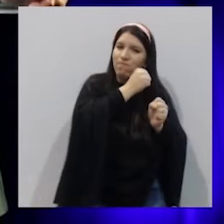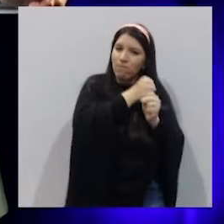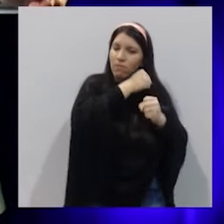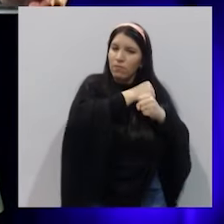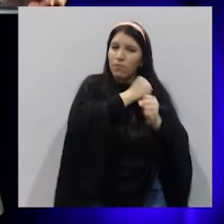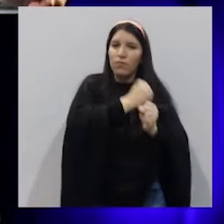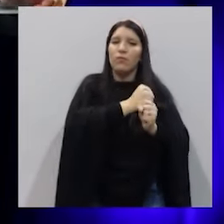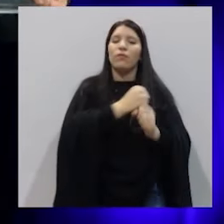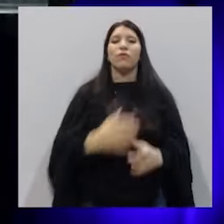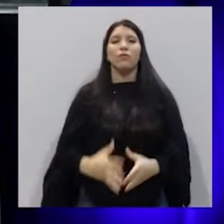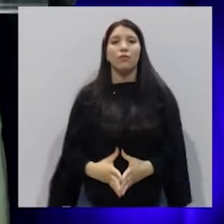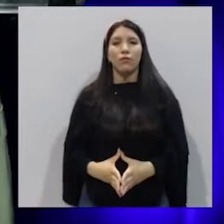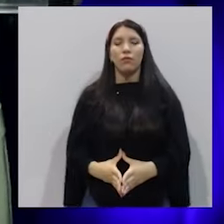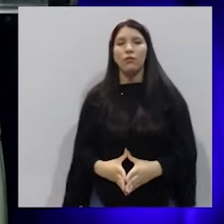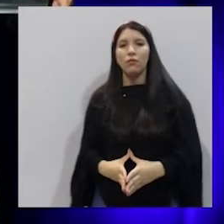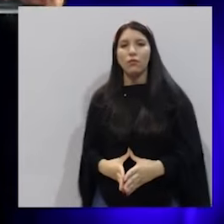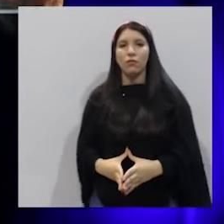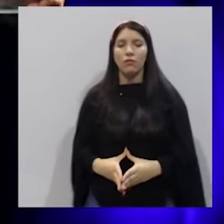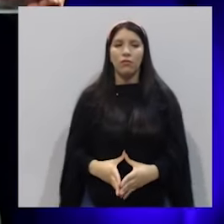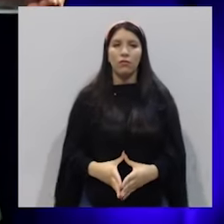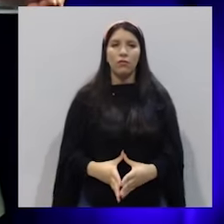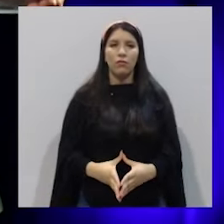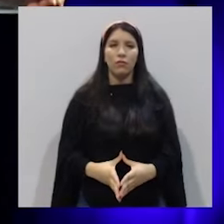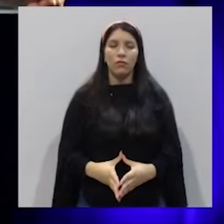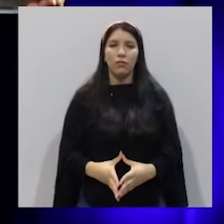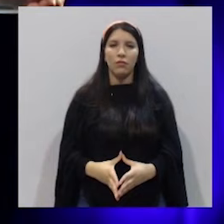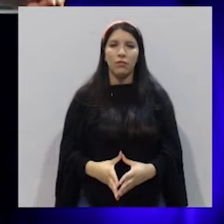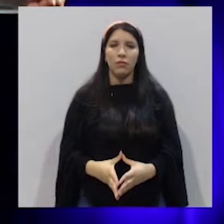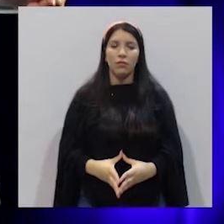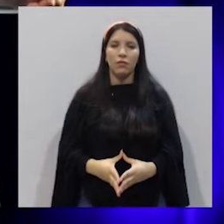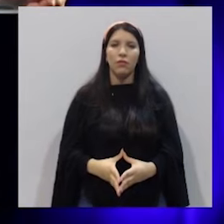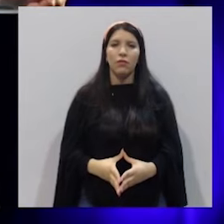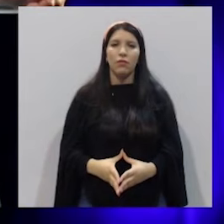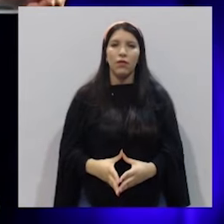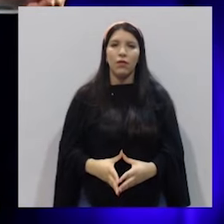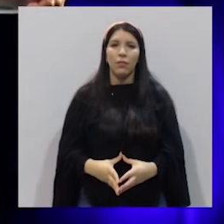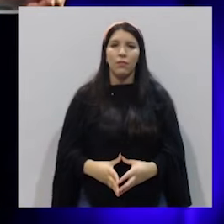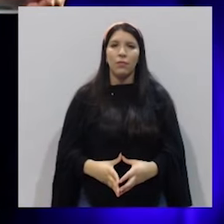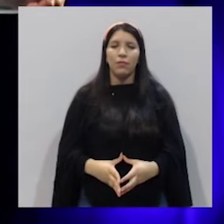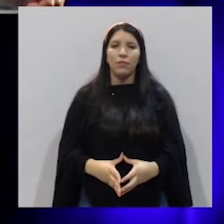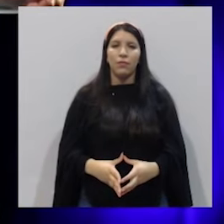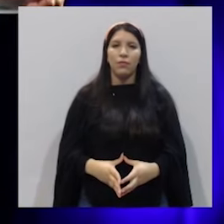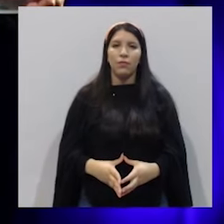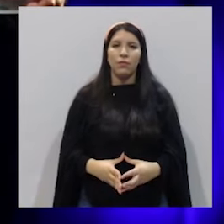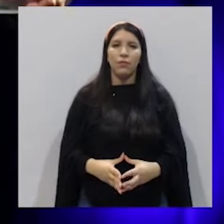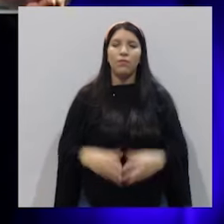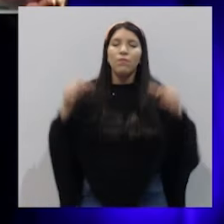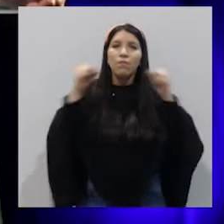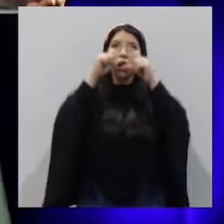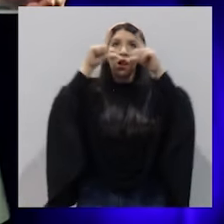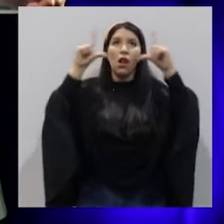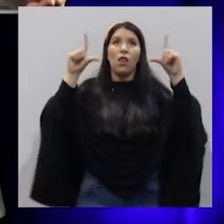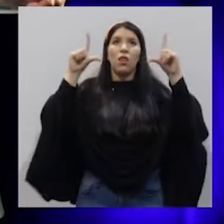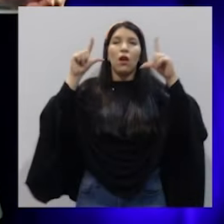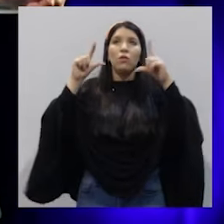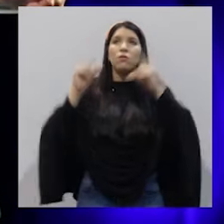dice estén alertas y oren para que no caigan en tentación para que no caigan en